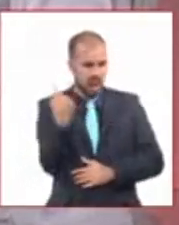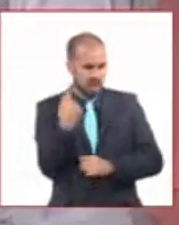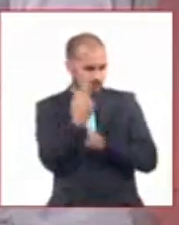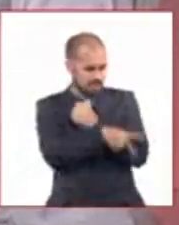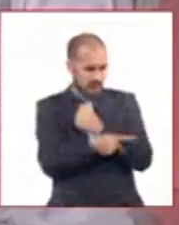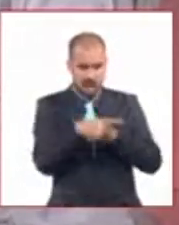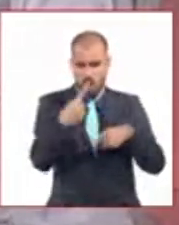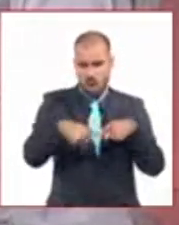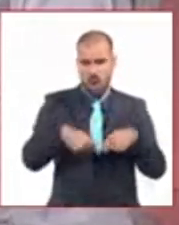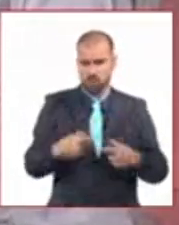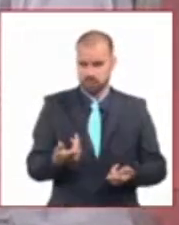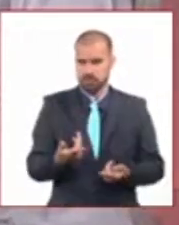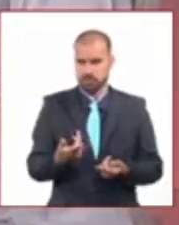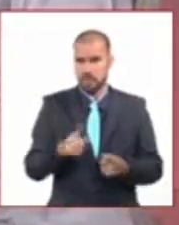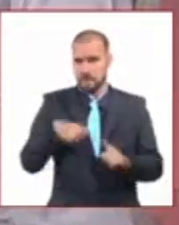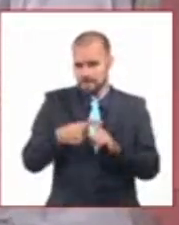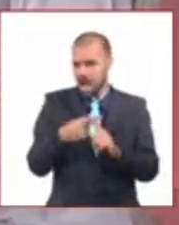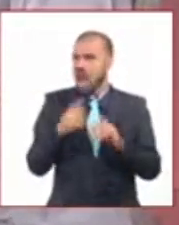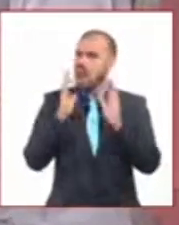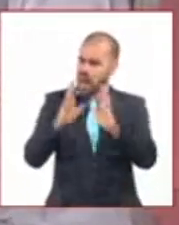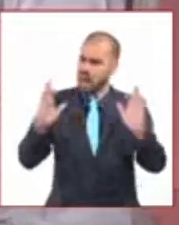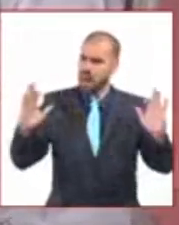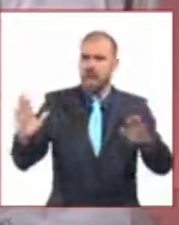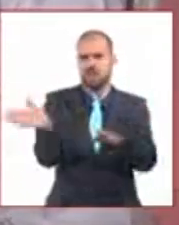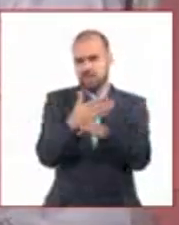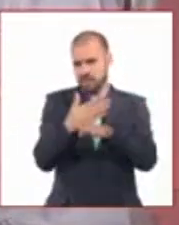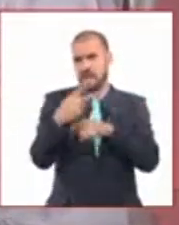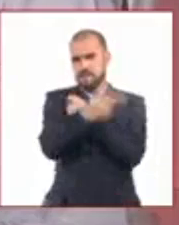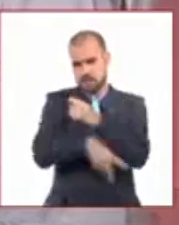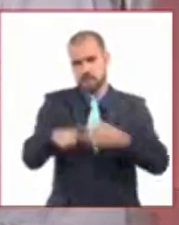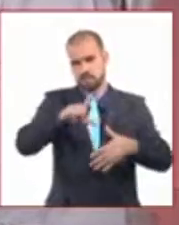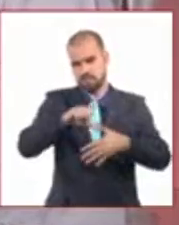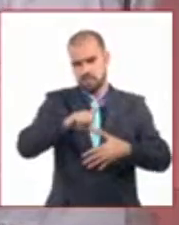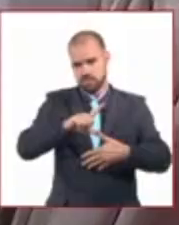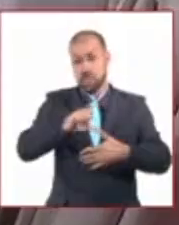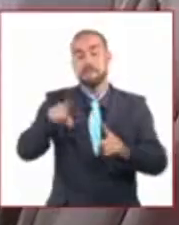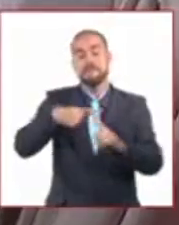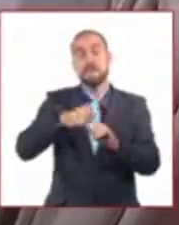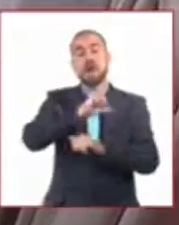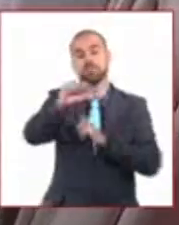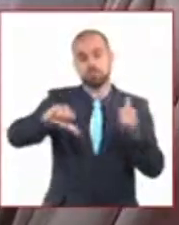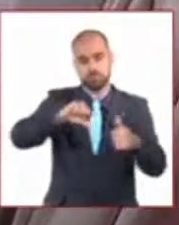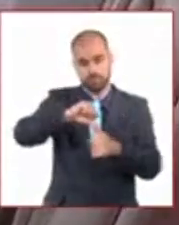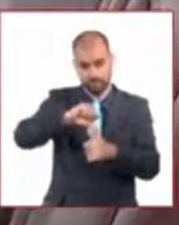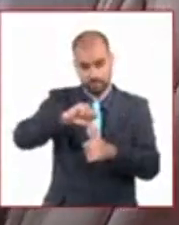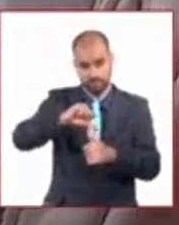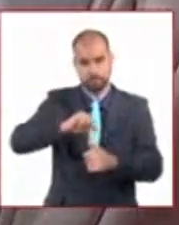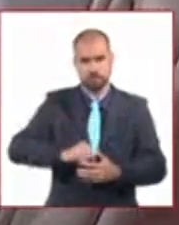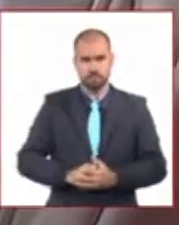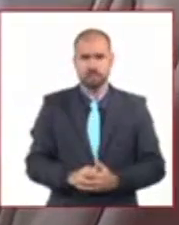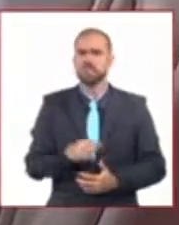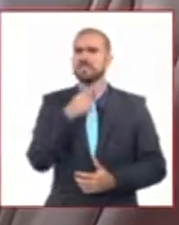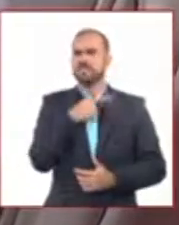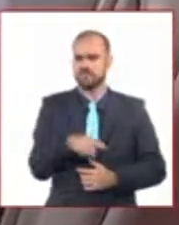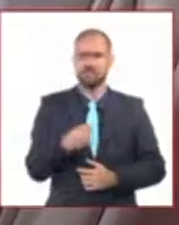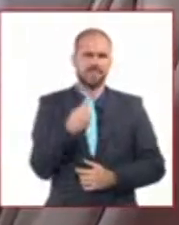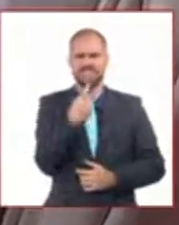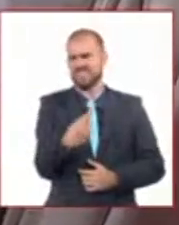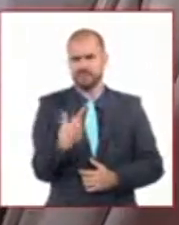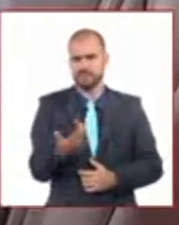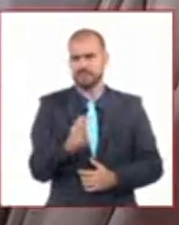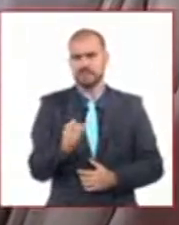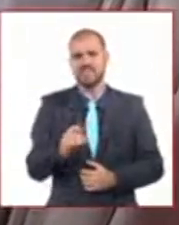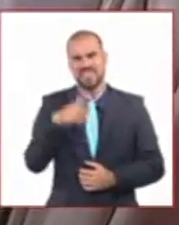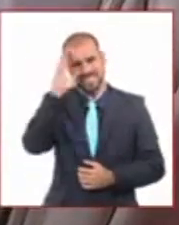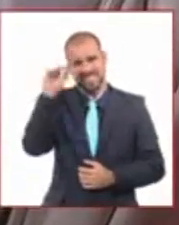de varios estados latinoamericanos y caribeños hay que resaltar sobre todo el papel de los pequeños estados insulares